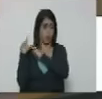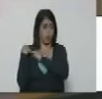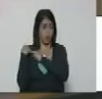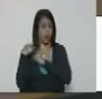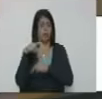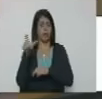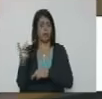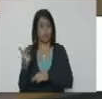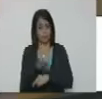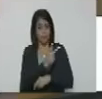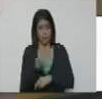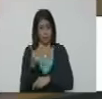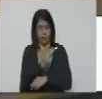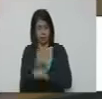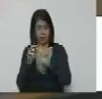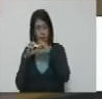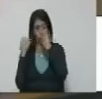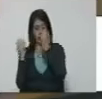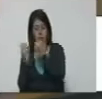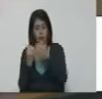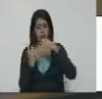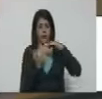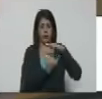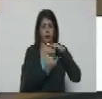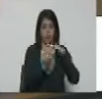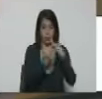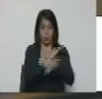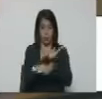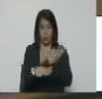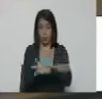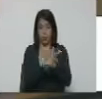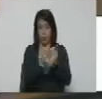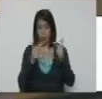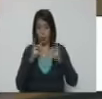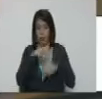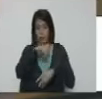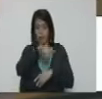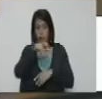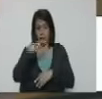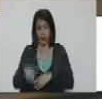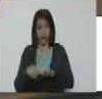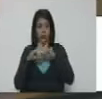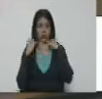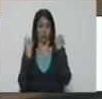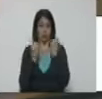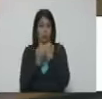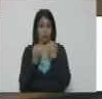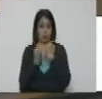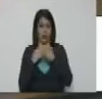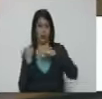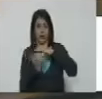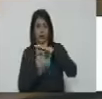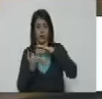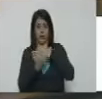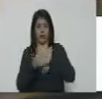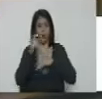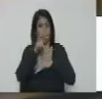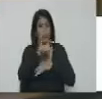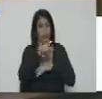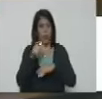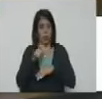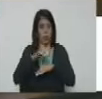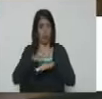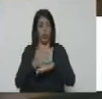función compartida entre los órganos y entes del poder público, la ciudadanía, las organizaciones e instancias del poder